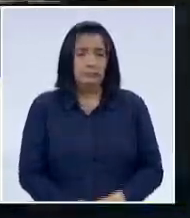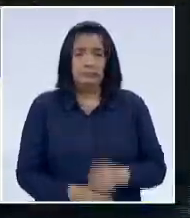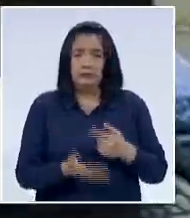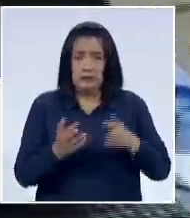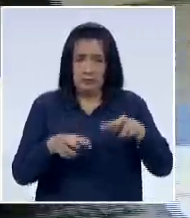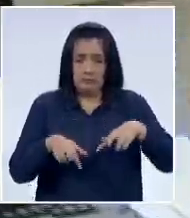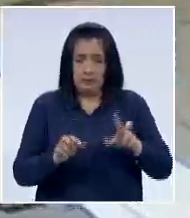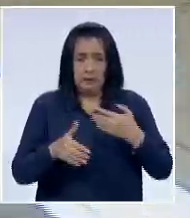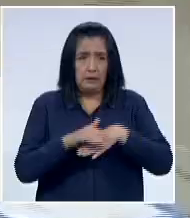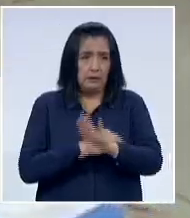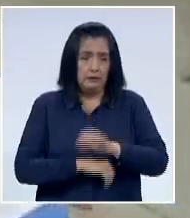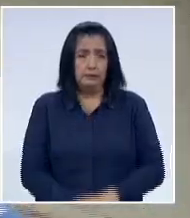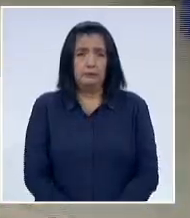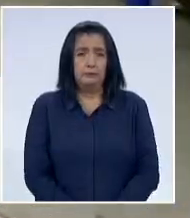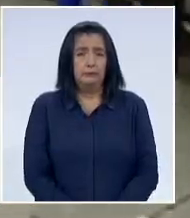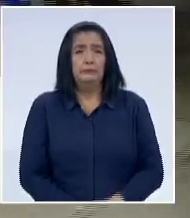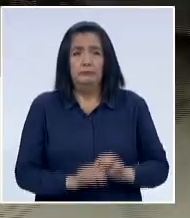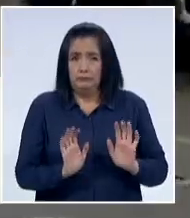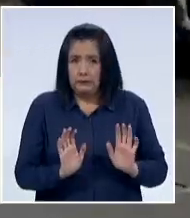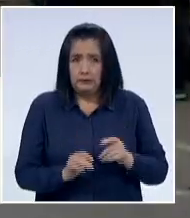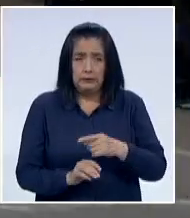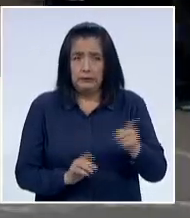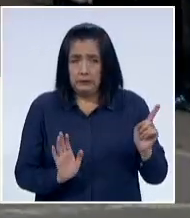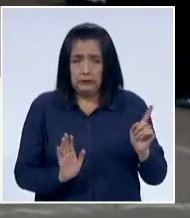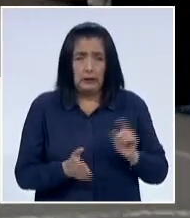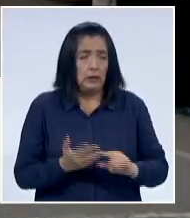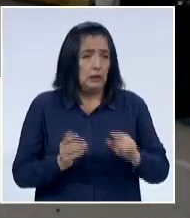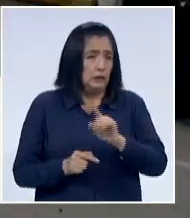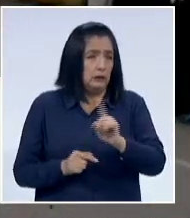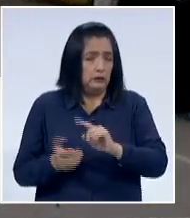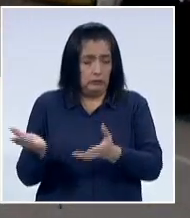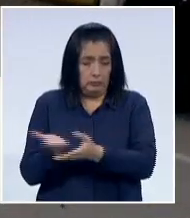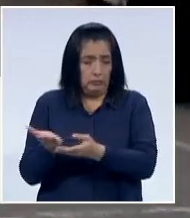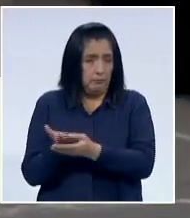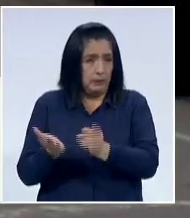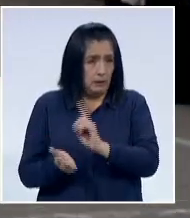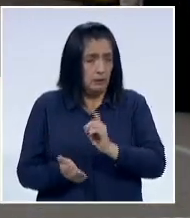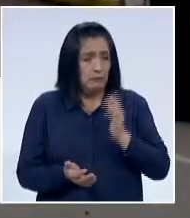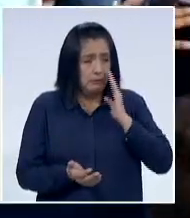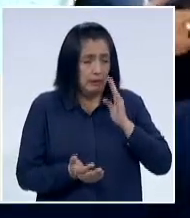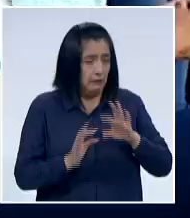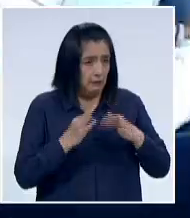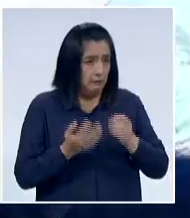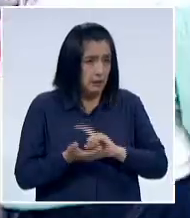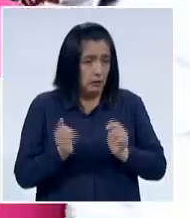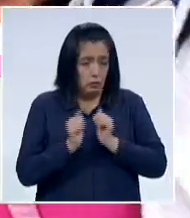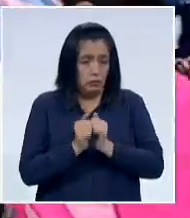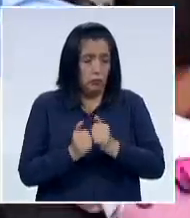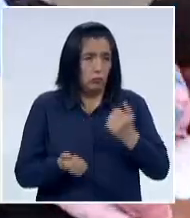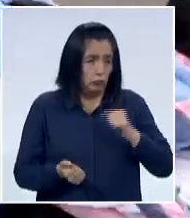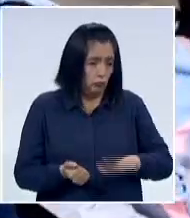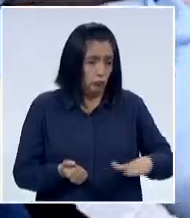les permite el ingreso. Eso sí, quedan exoneradas de estos trámites madres de familia acompañada de sus